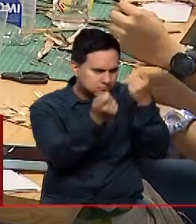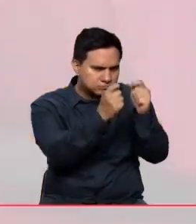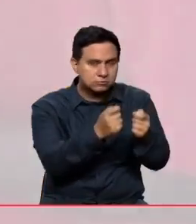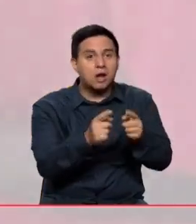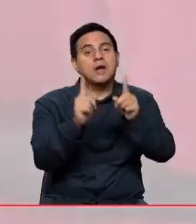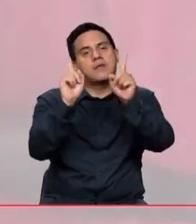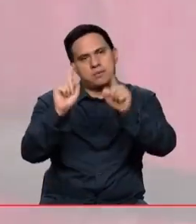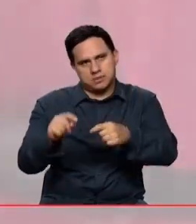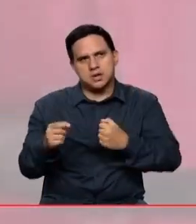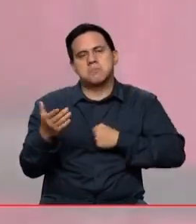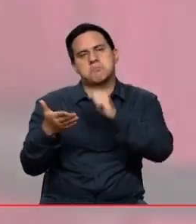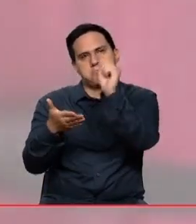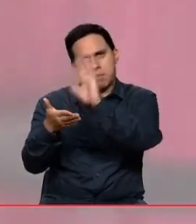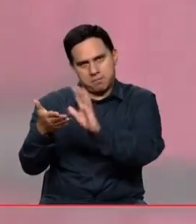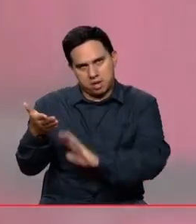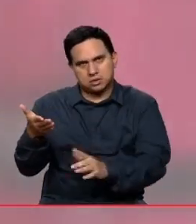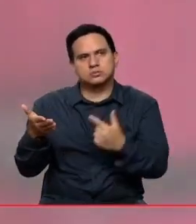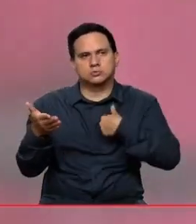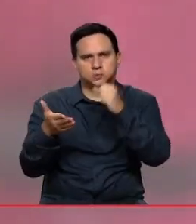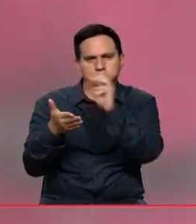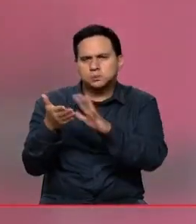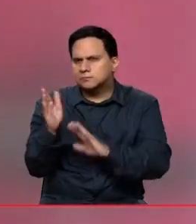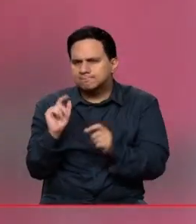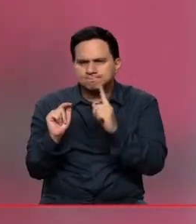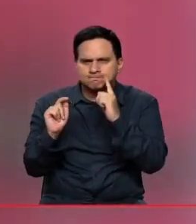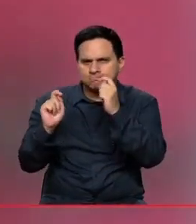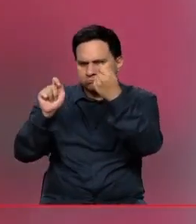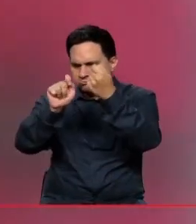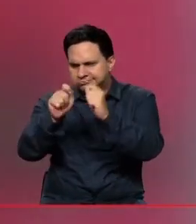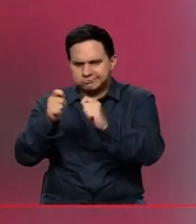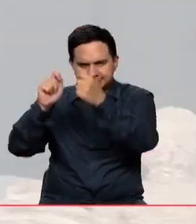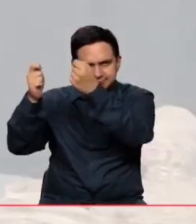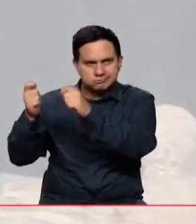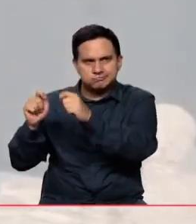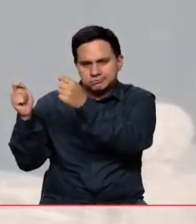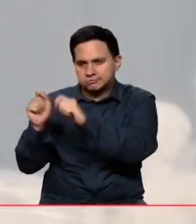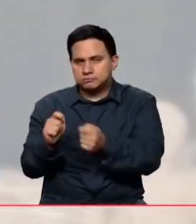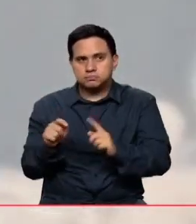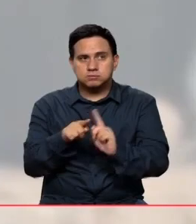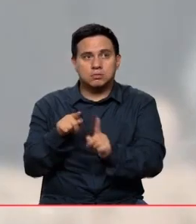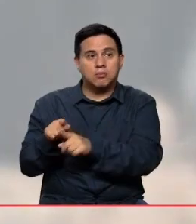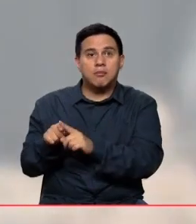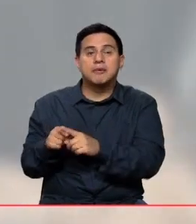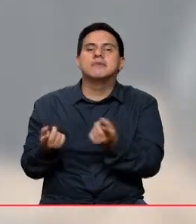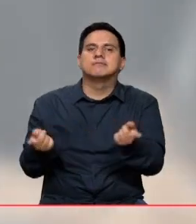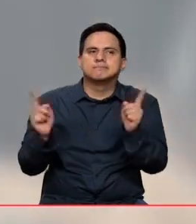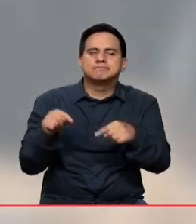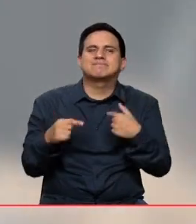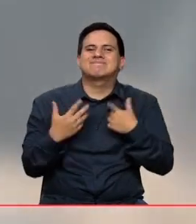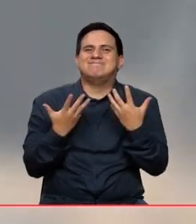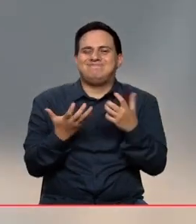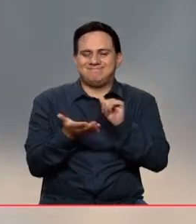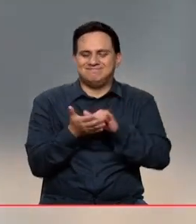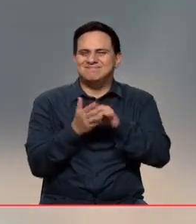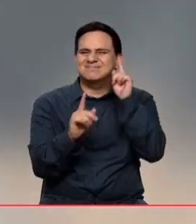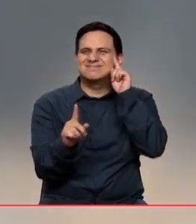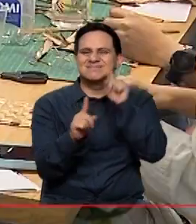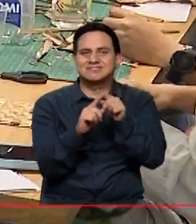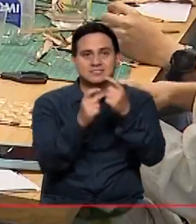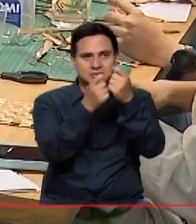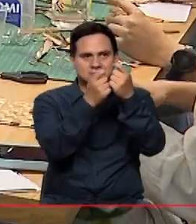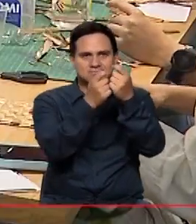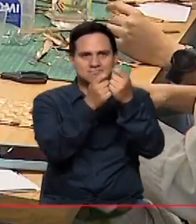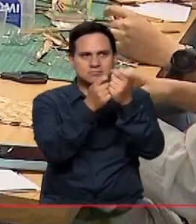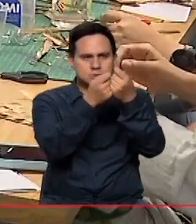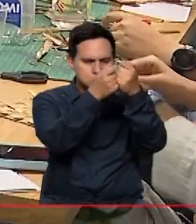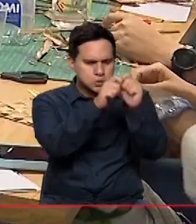mapas, tejidos grandes como especie de telares. Busco llevar el tejido a una forma no tan